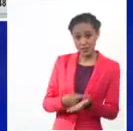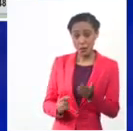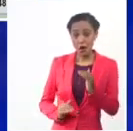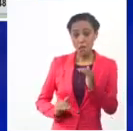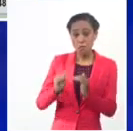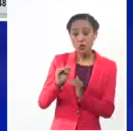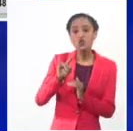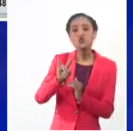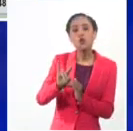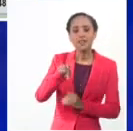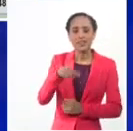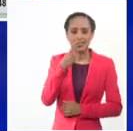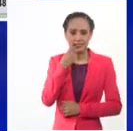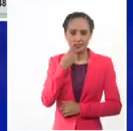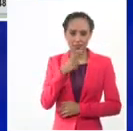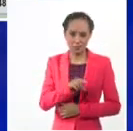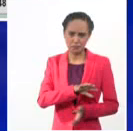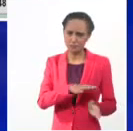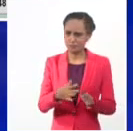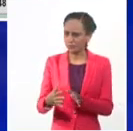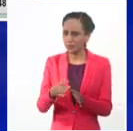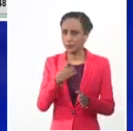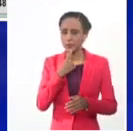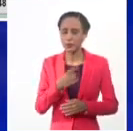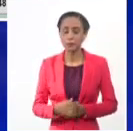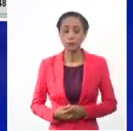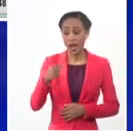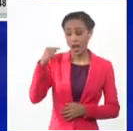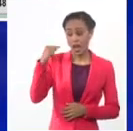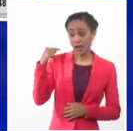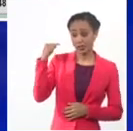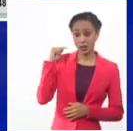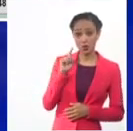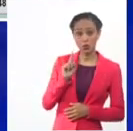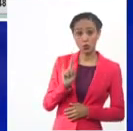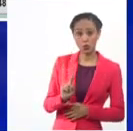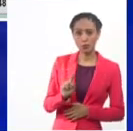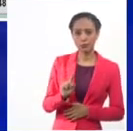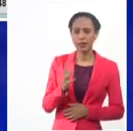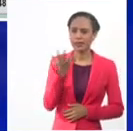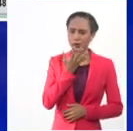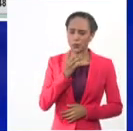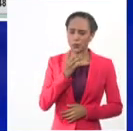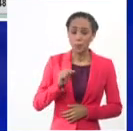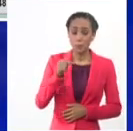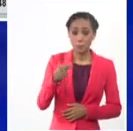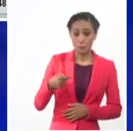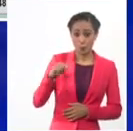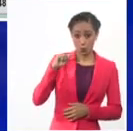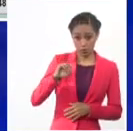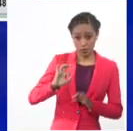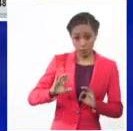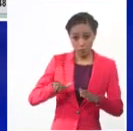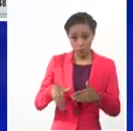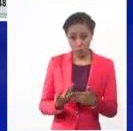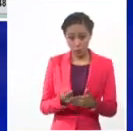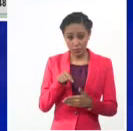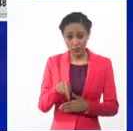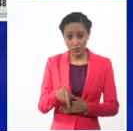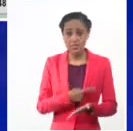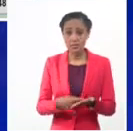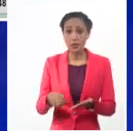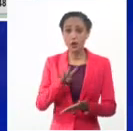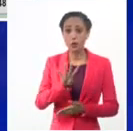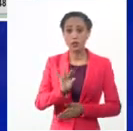semana, el anterior fue de 1, por día, en la semana 47 un fallecido como promedio